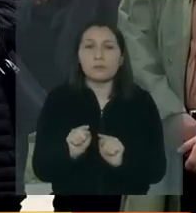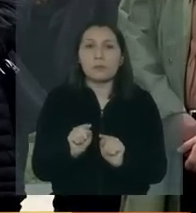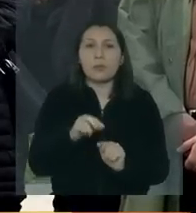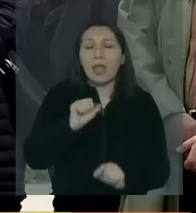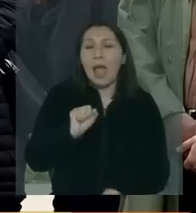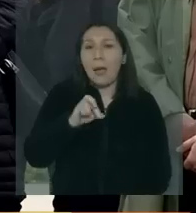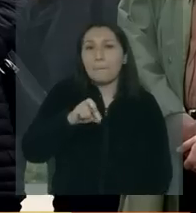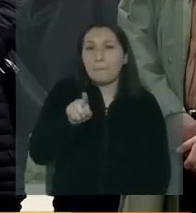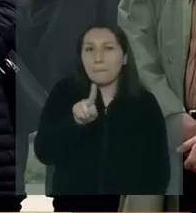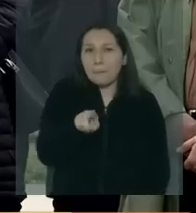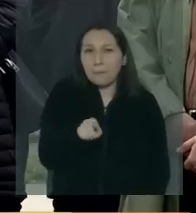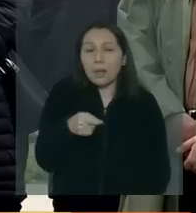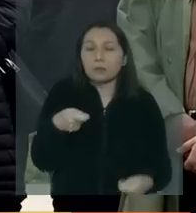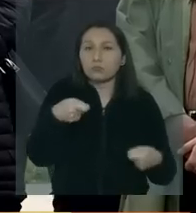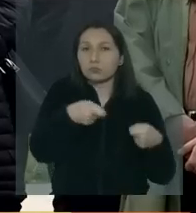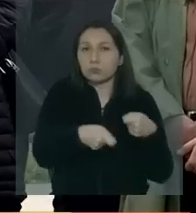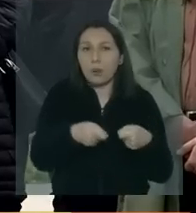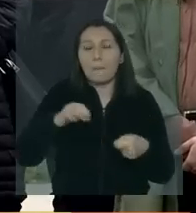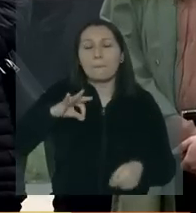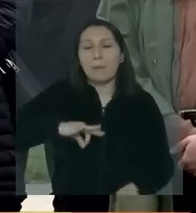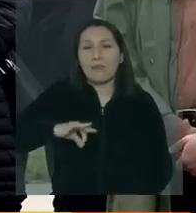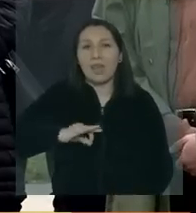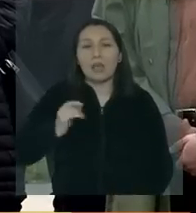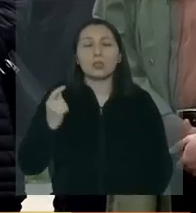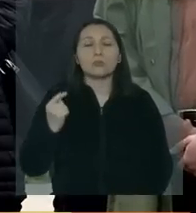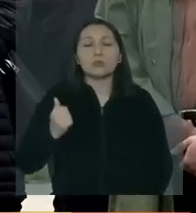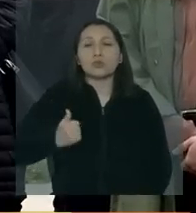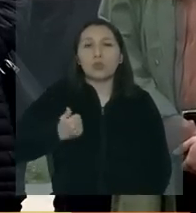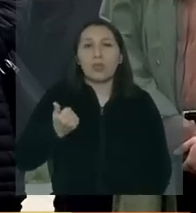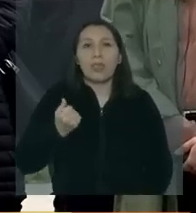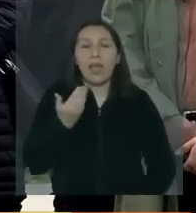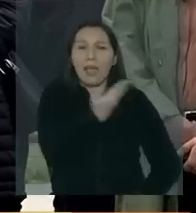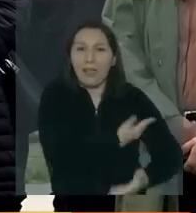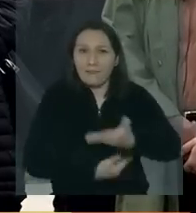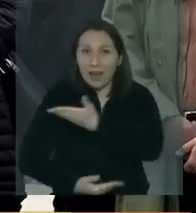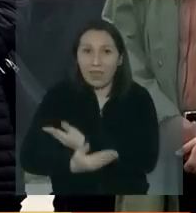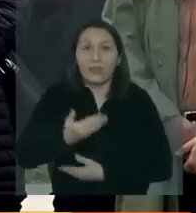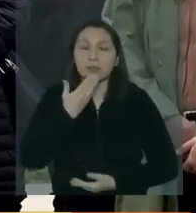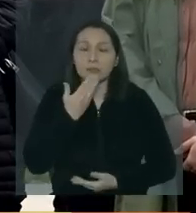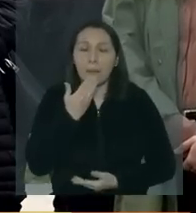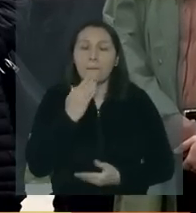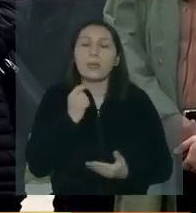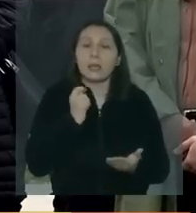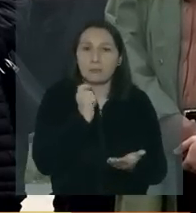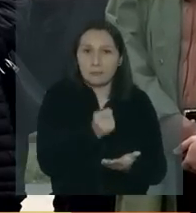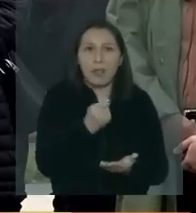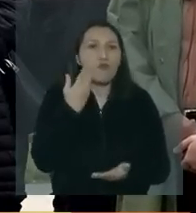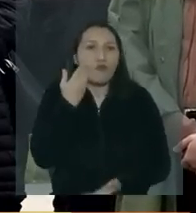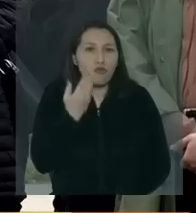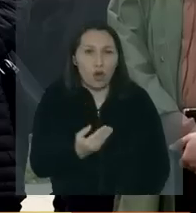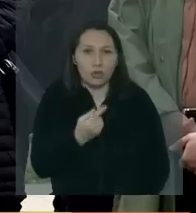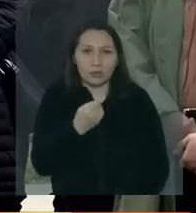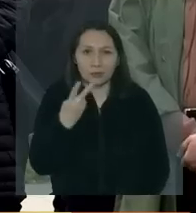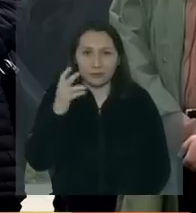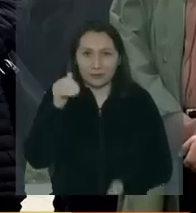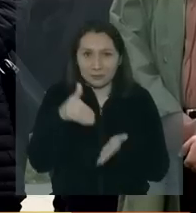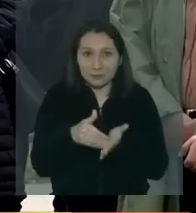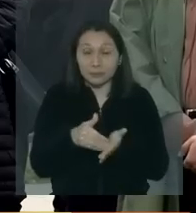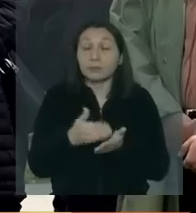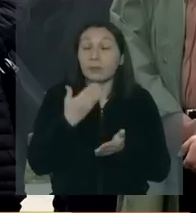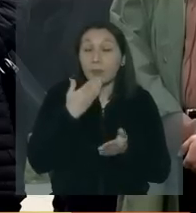aporte de previsional solidario y la pensión básica solidaria de invalidez. Además, para todos los hogares que